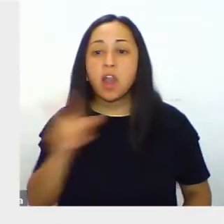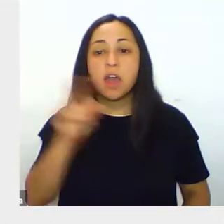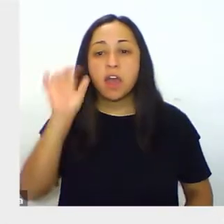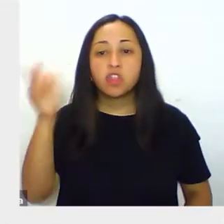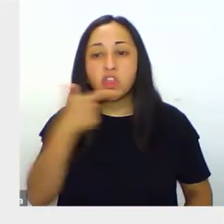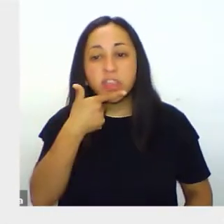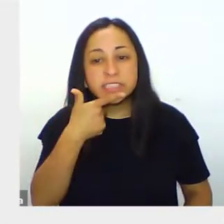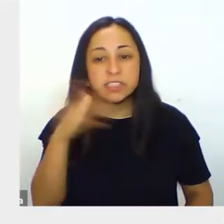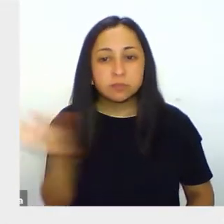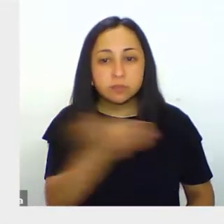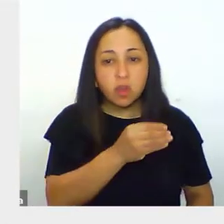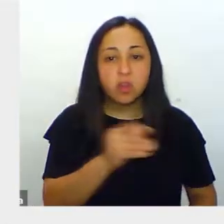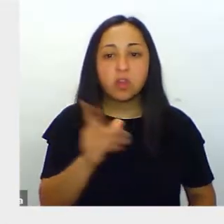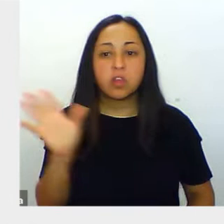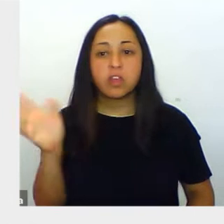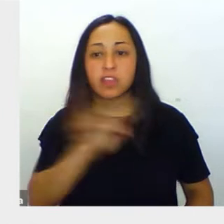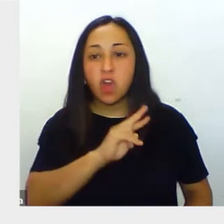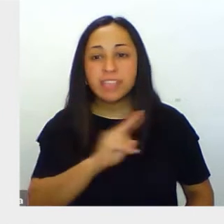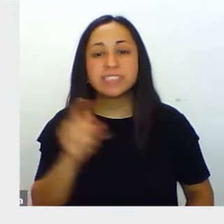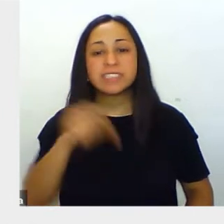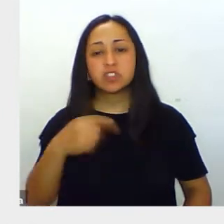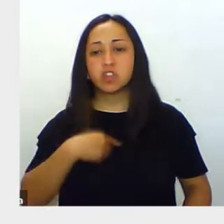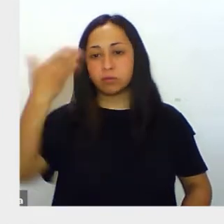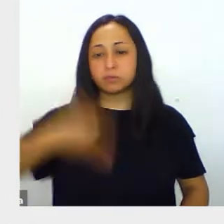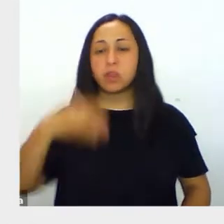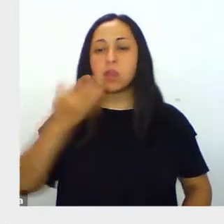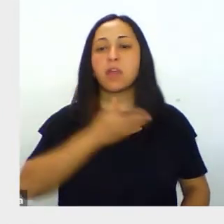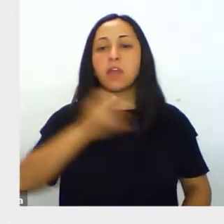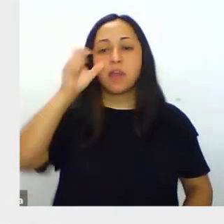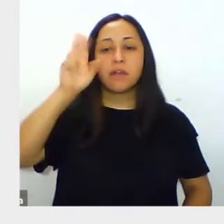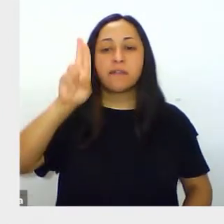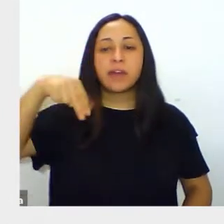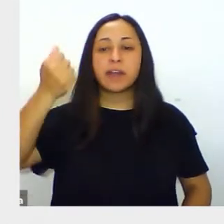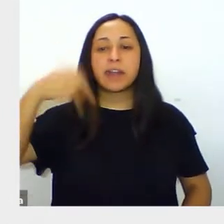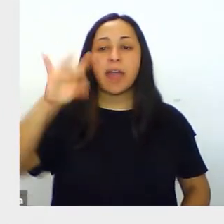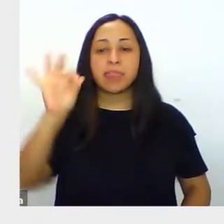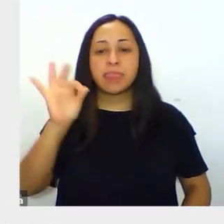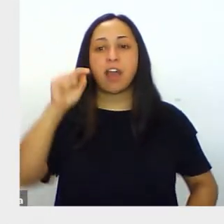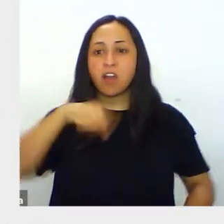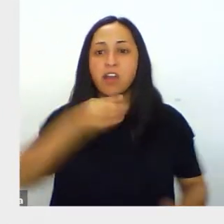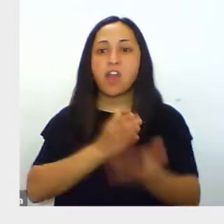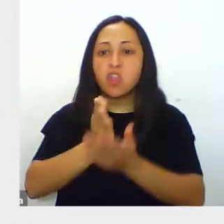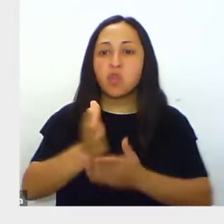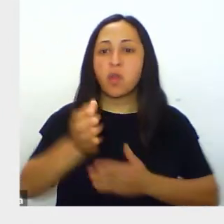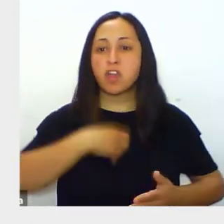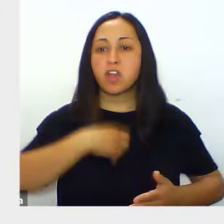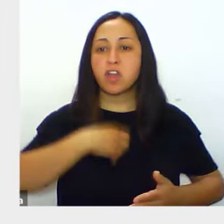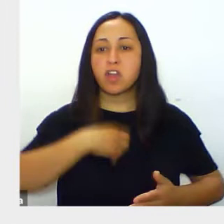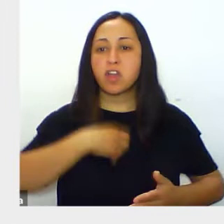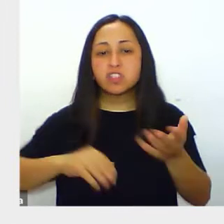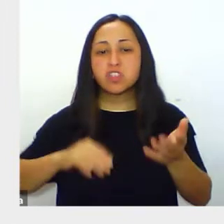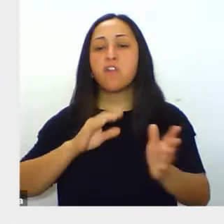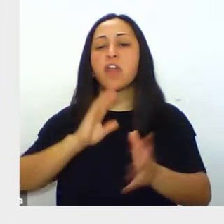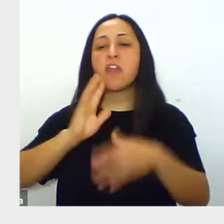días, todas y todos. Yo soy Fernanda y vamos a continuar ahora con nuestra clase acerca de violencia de